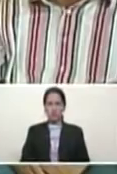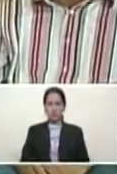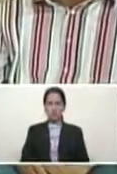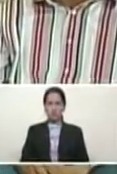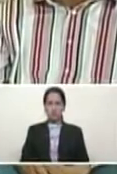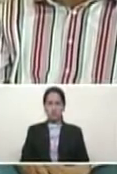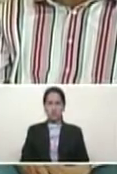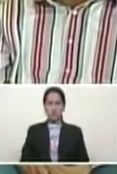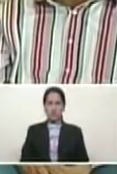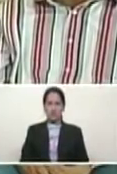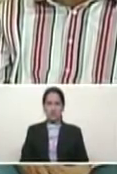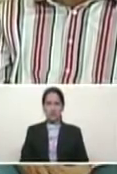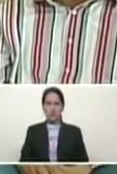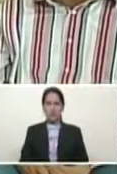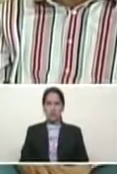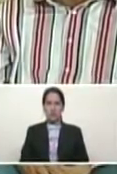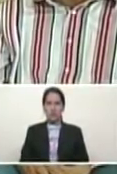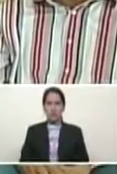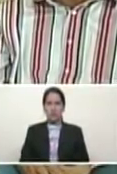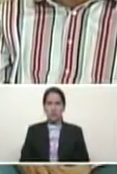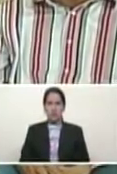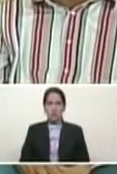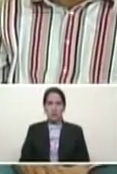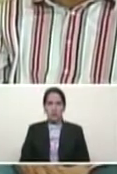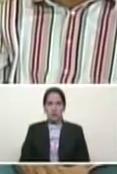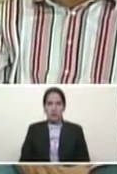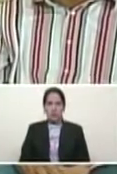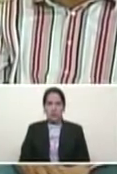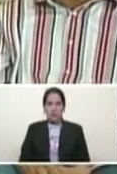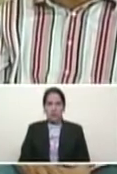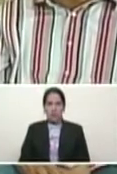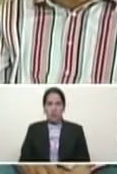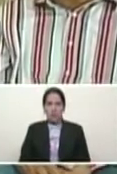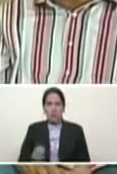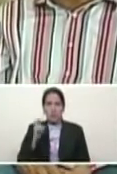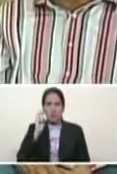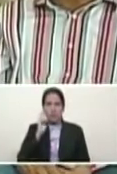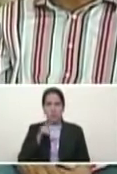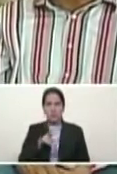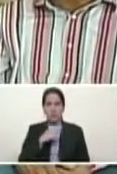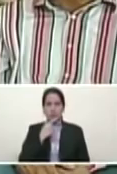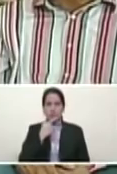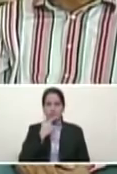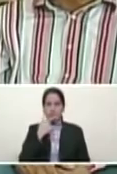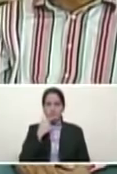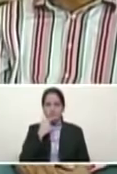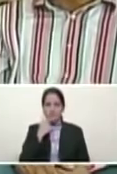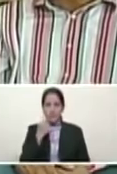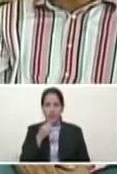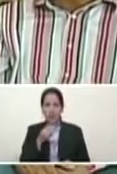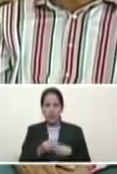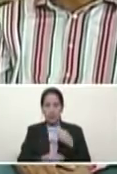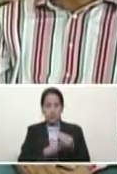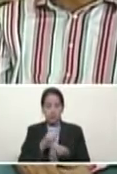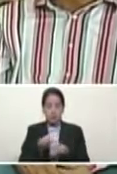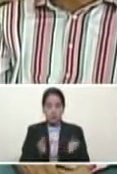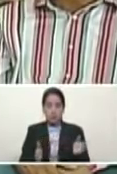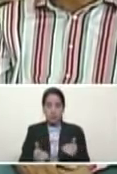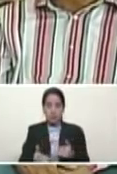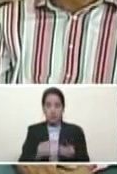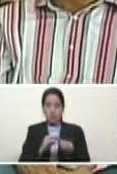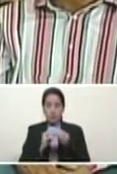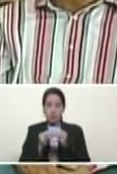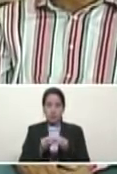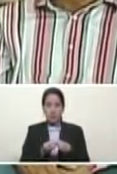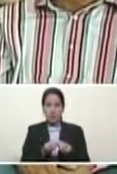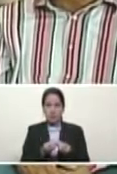un regalito. ¿Mm? Bueno, fíjense ustedes. Es parte del procesamiento, presidente, en el área porcina, que en dos